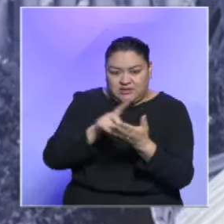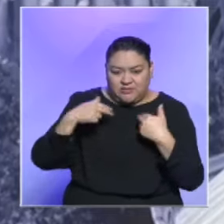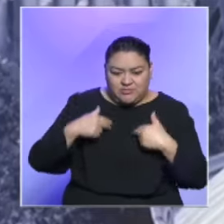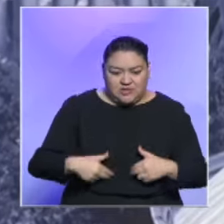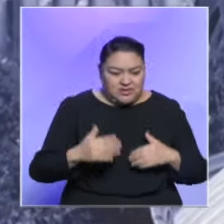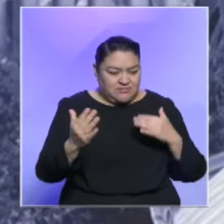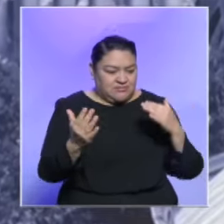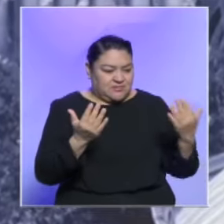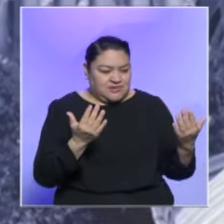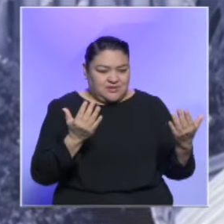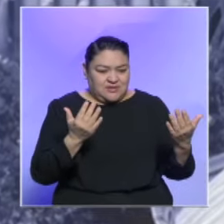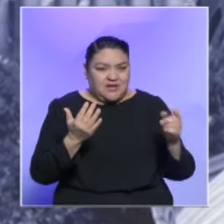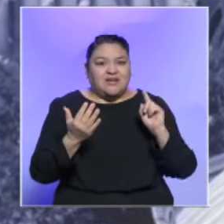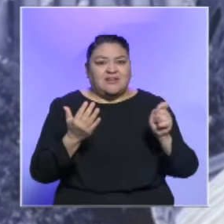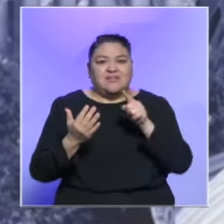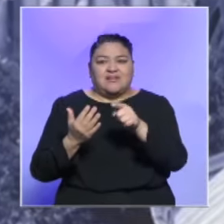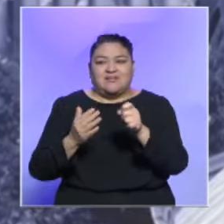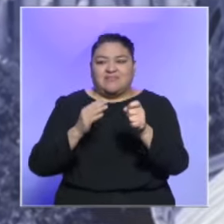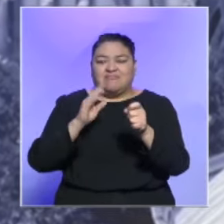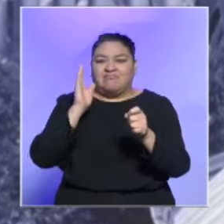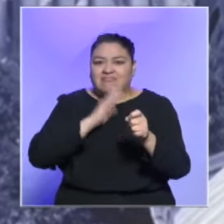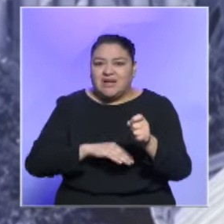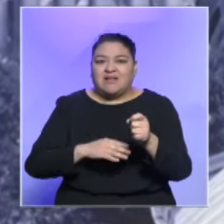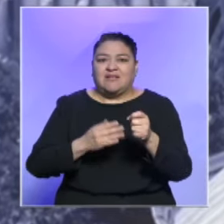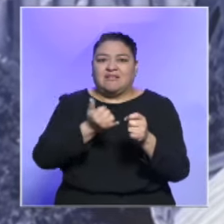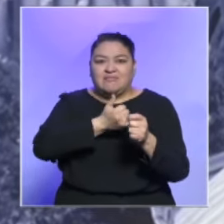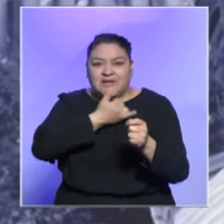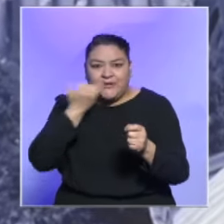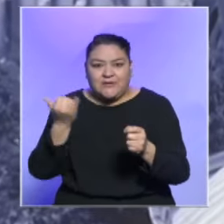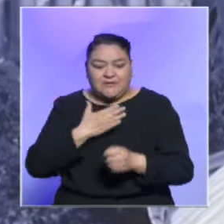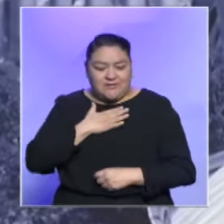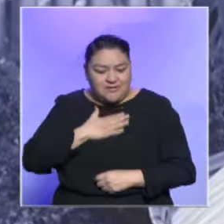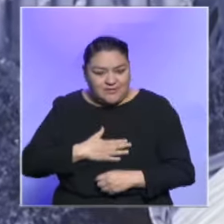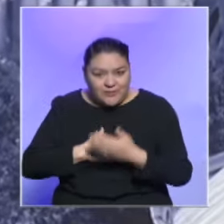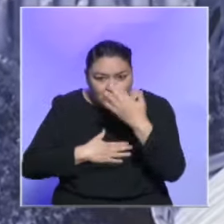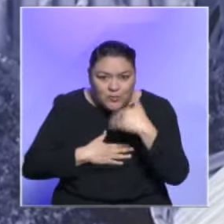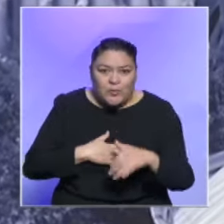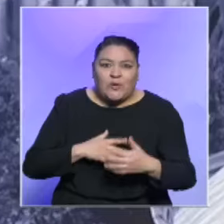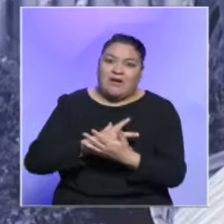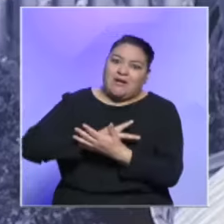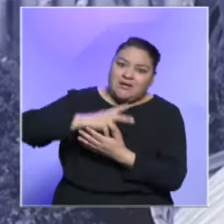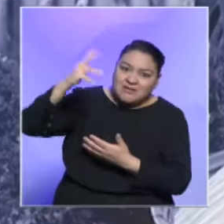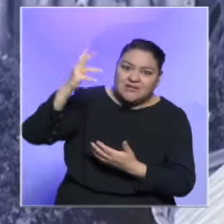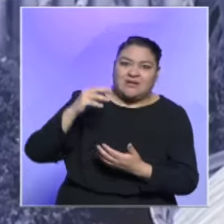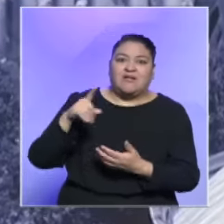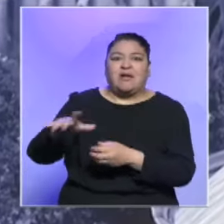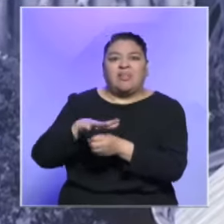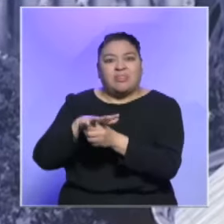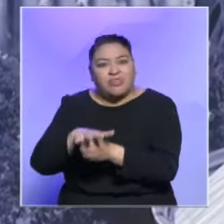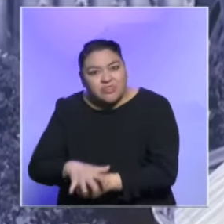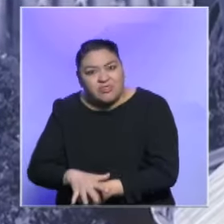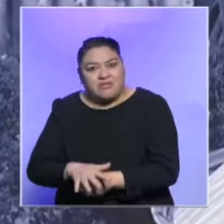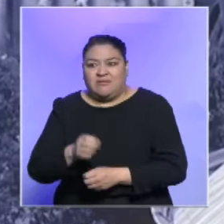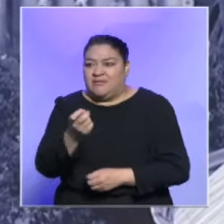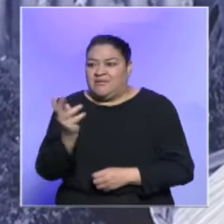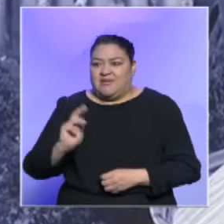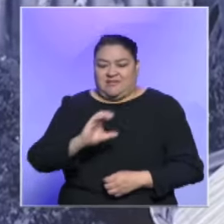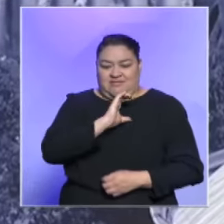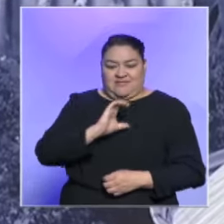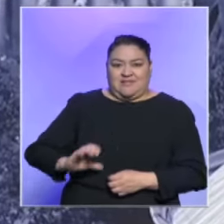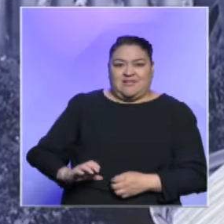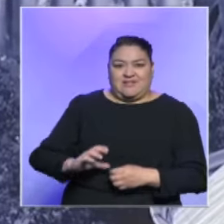un modelo restrictivo, un modelo inequitativo, un modelo que es desproporcional, un modelo que coloca a las candidaturas